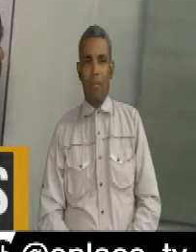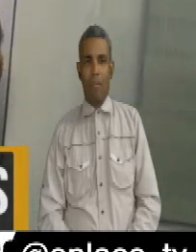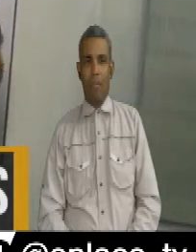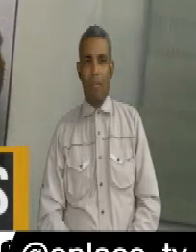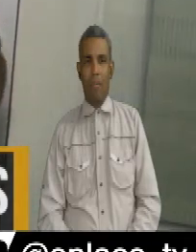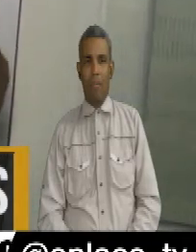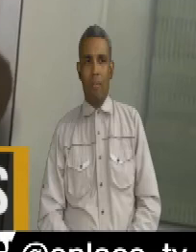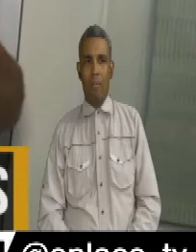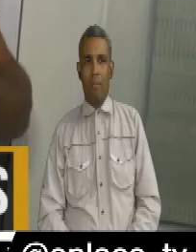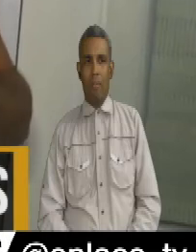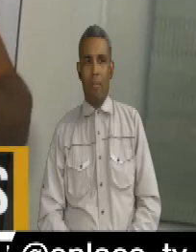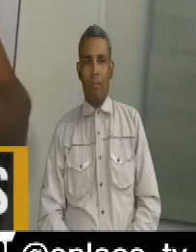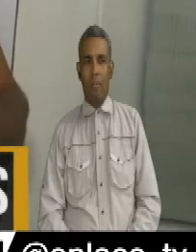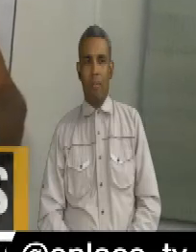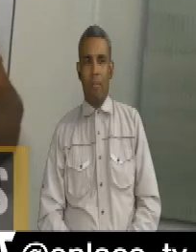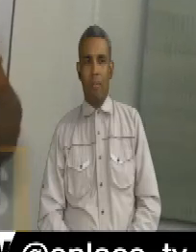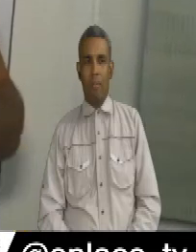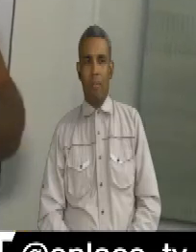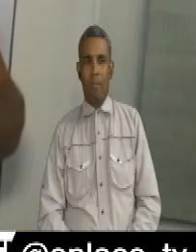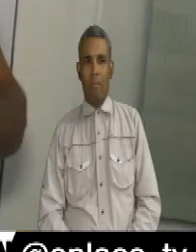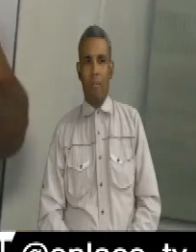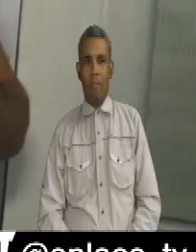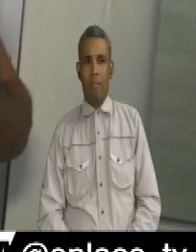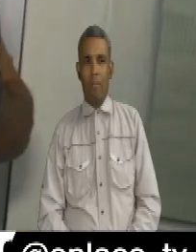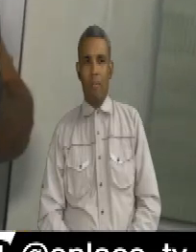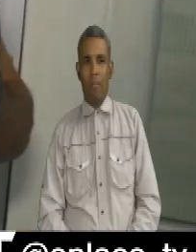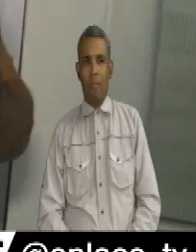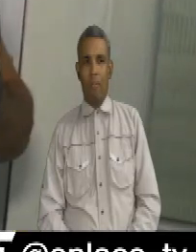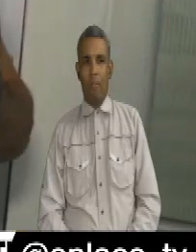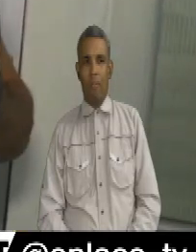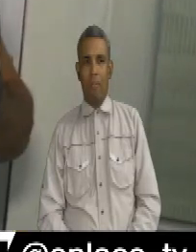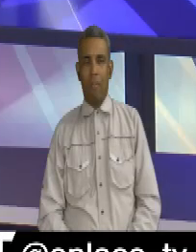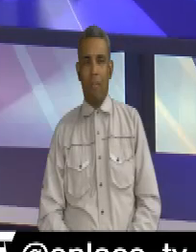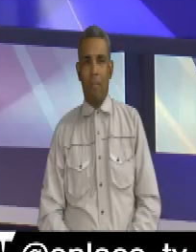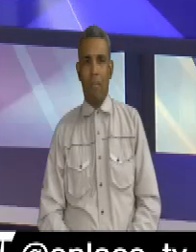profesora, y yo sé que me va a decir que...